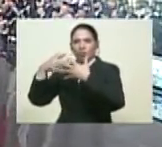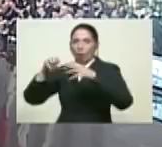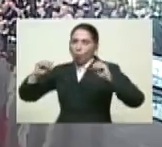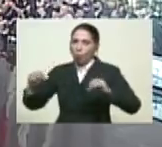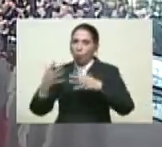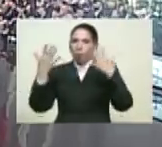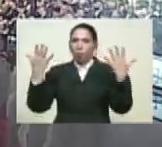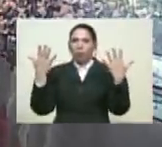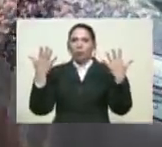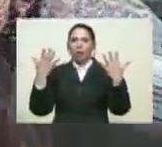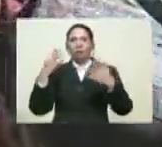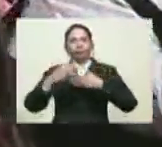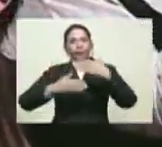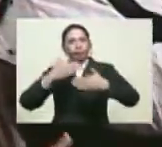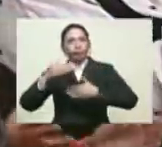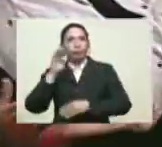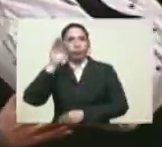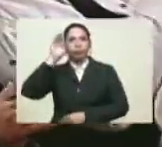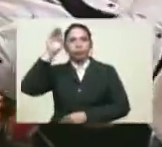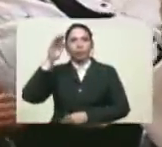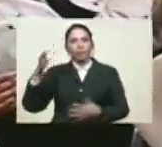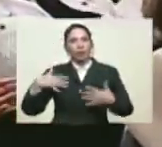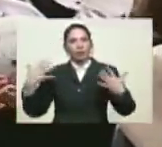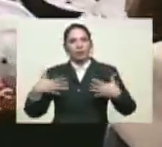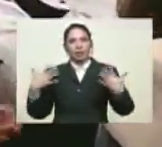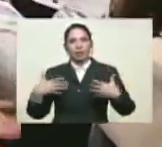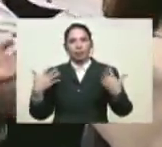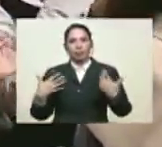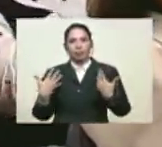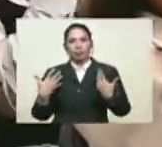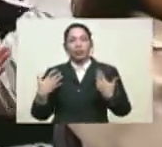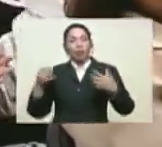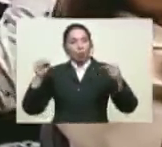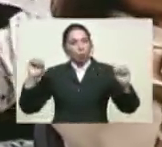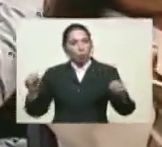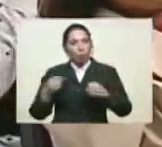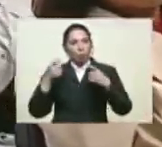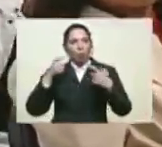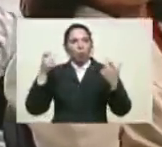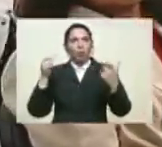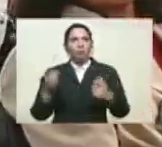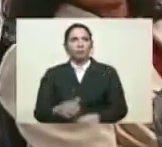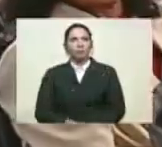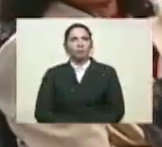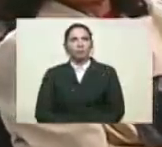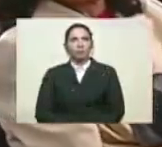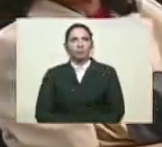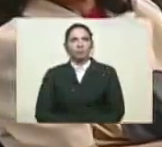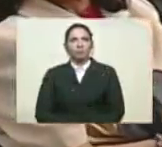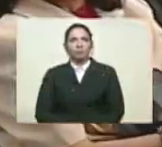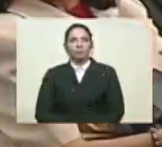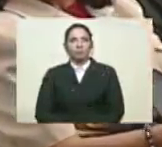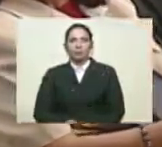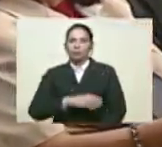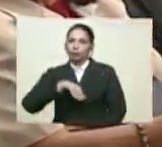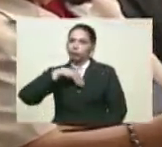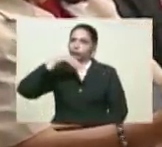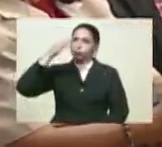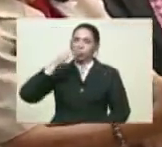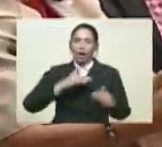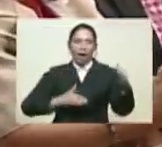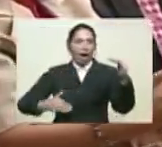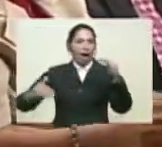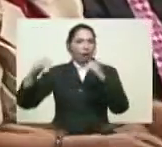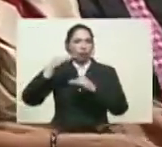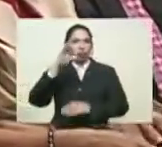prosperidad, con la gloria de la felicidad, con la gloria del espíritu humano más alto, que es el